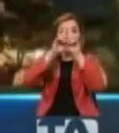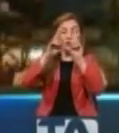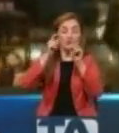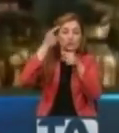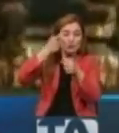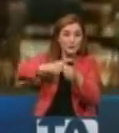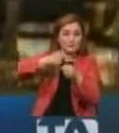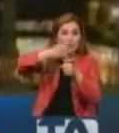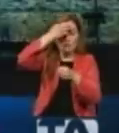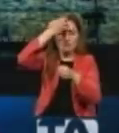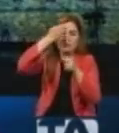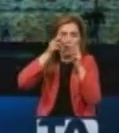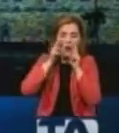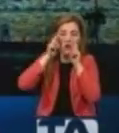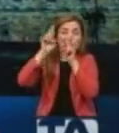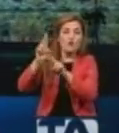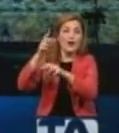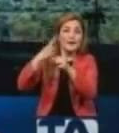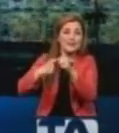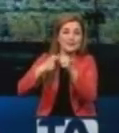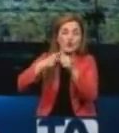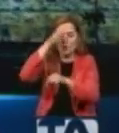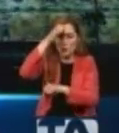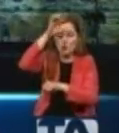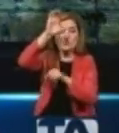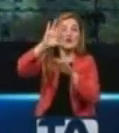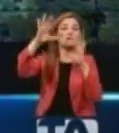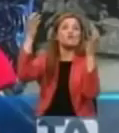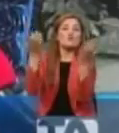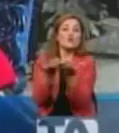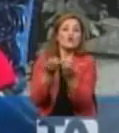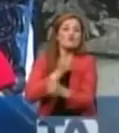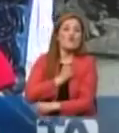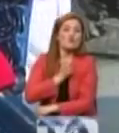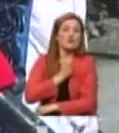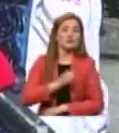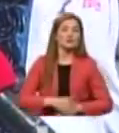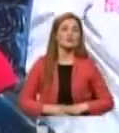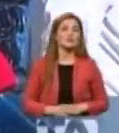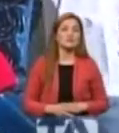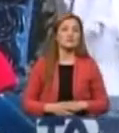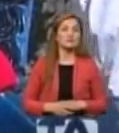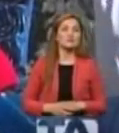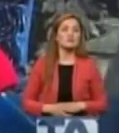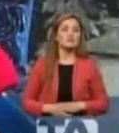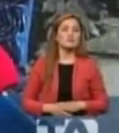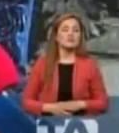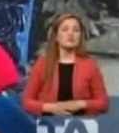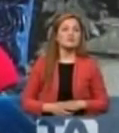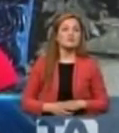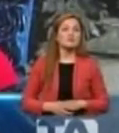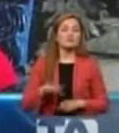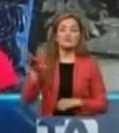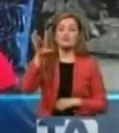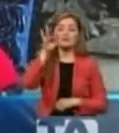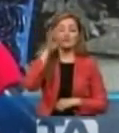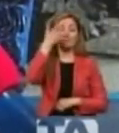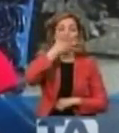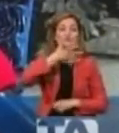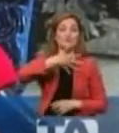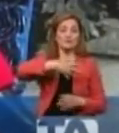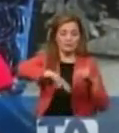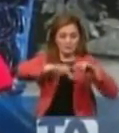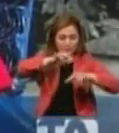que reconoció a la ciudad como Patrimonio Cultural de la Humanidad. El haber sido escogida por la belleza